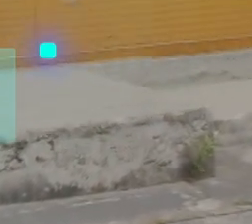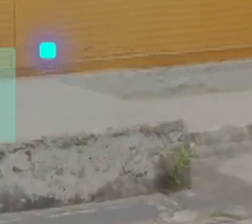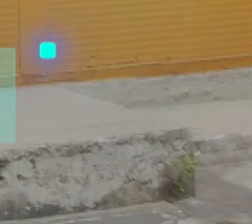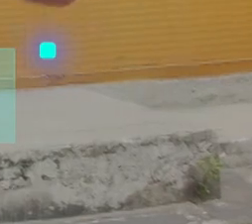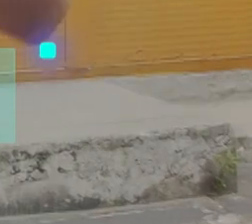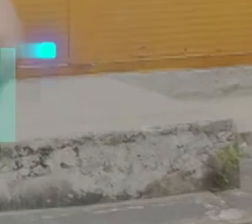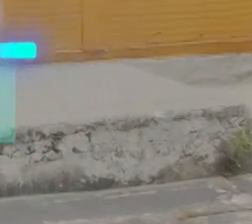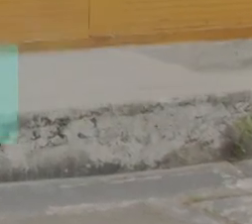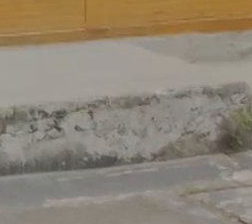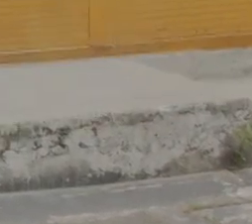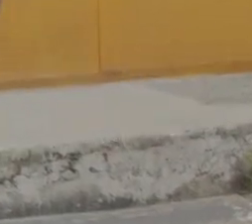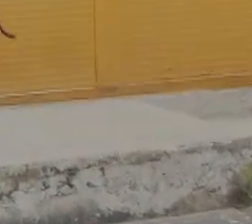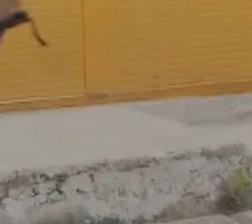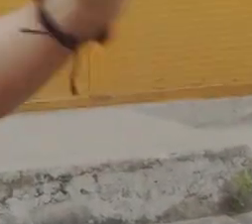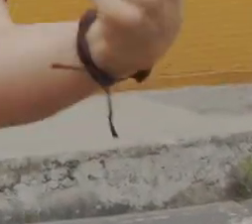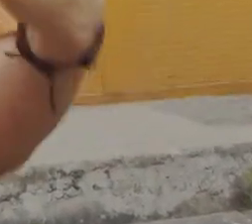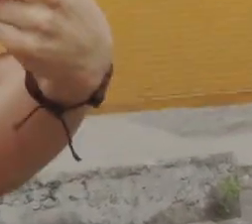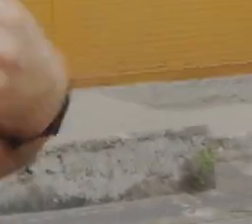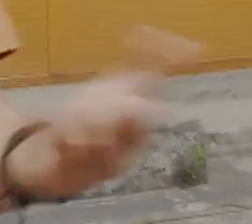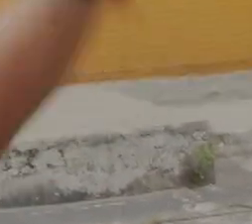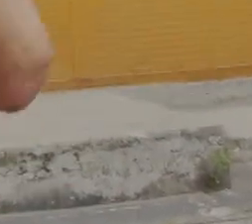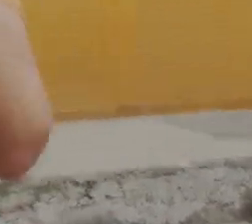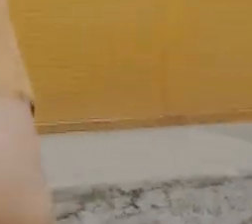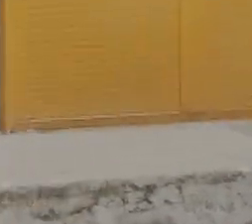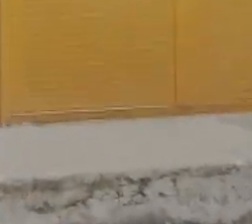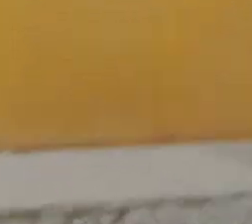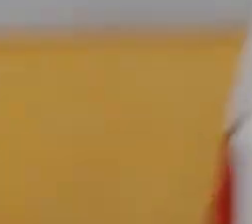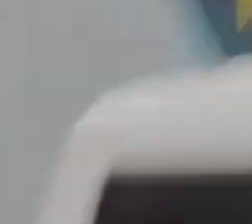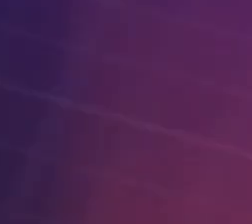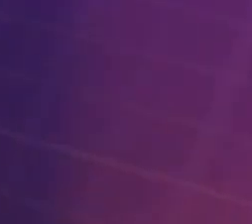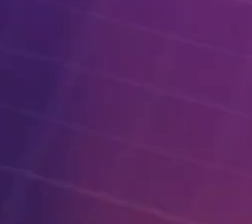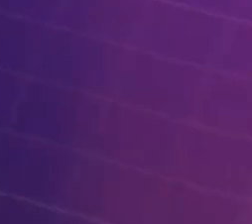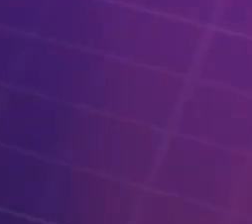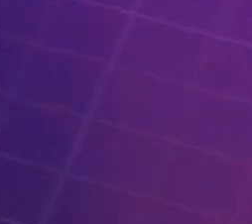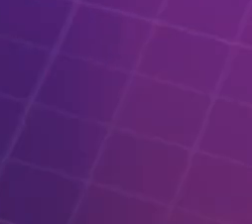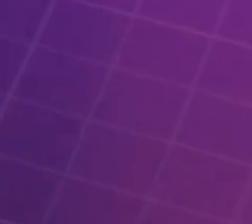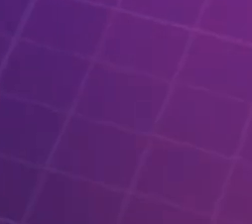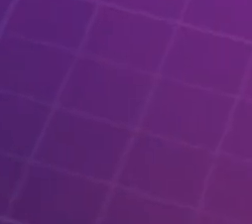comenzar nuestro espacio a ver la vida hoy